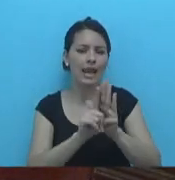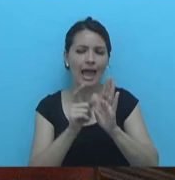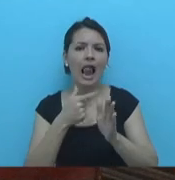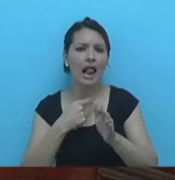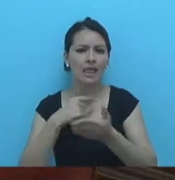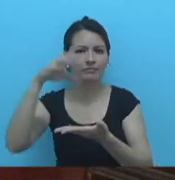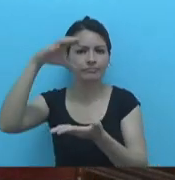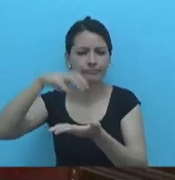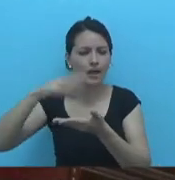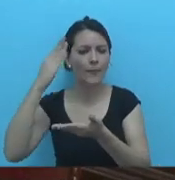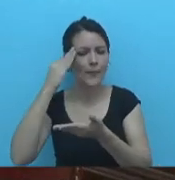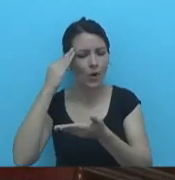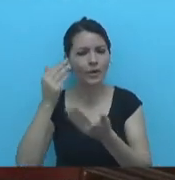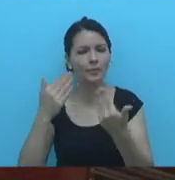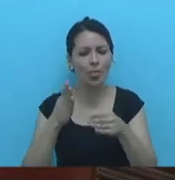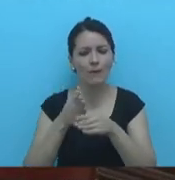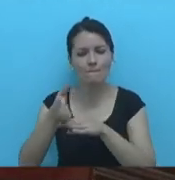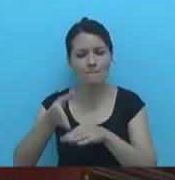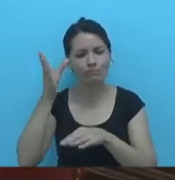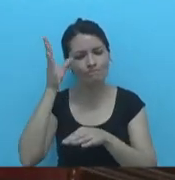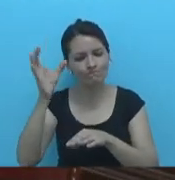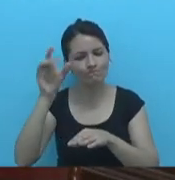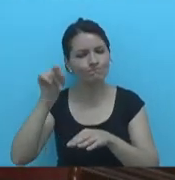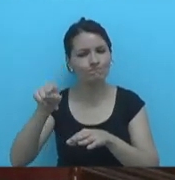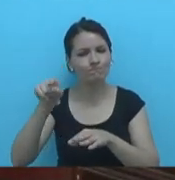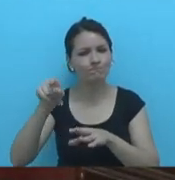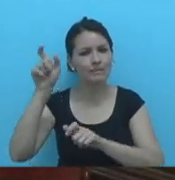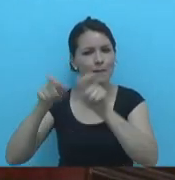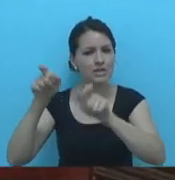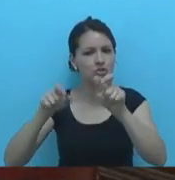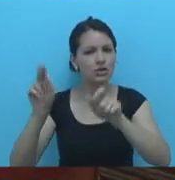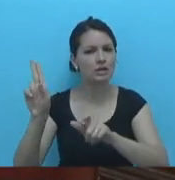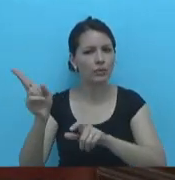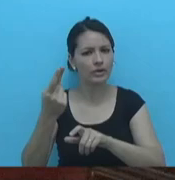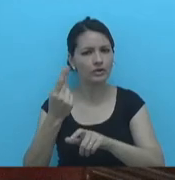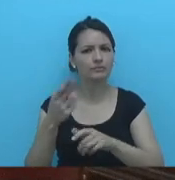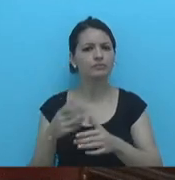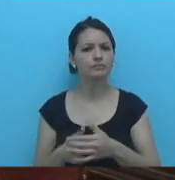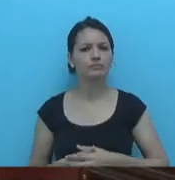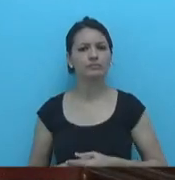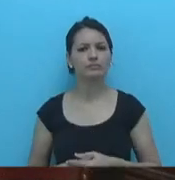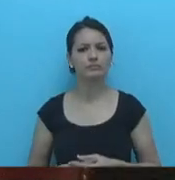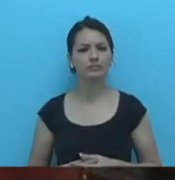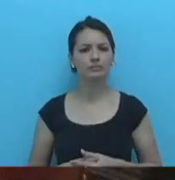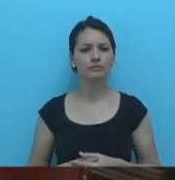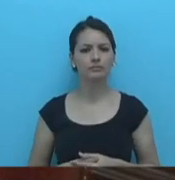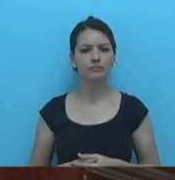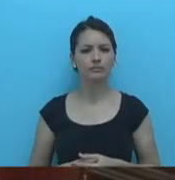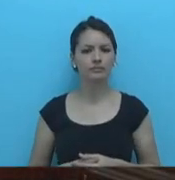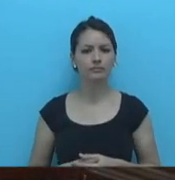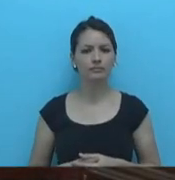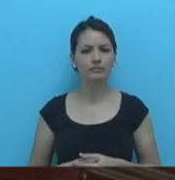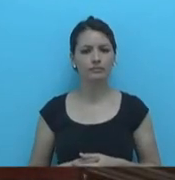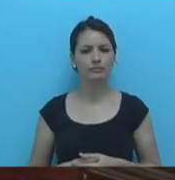para que sea un lugar de memoria, de recordación de los familiares de las víctimas, pero que también de alguna